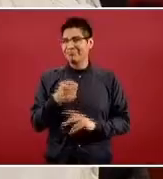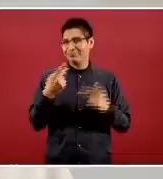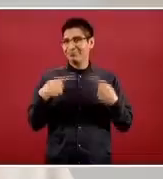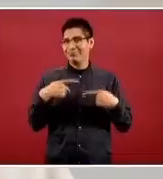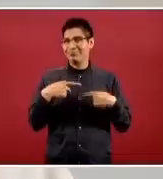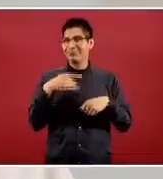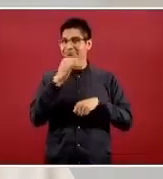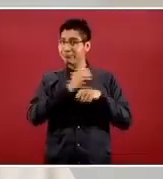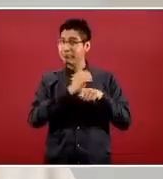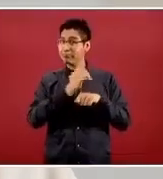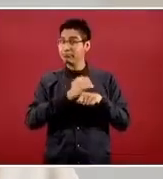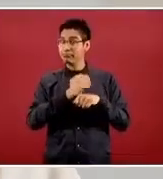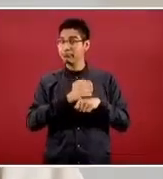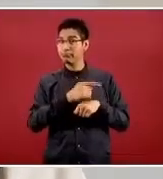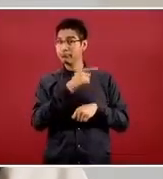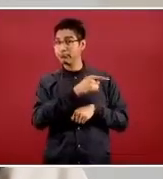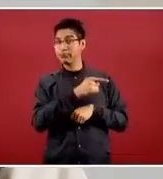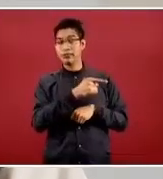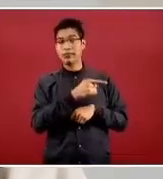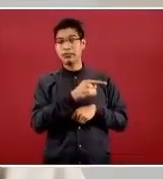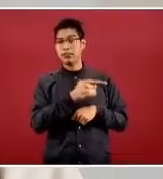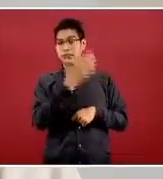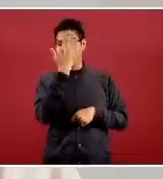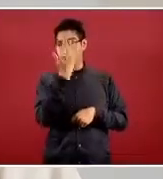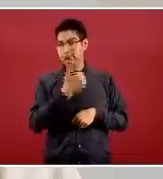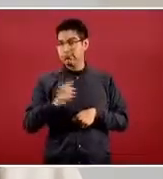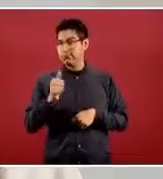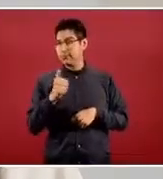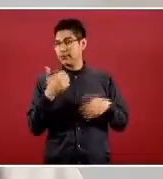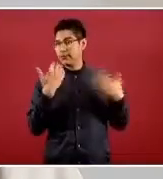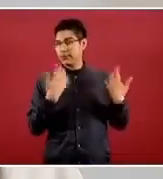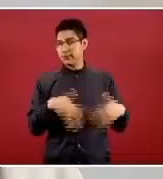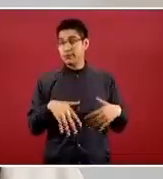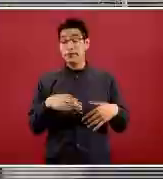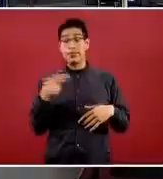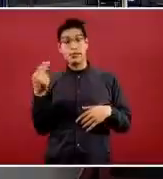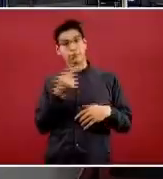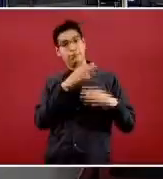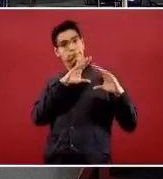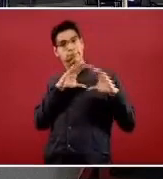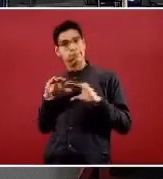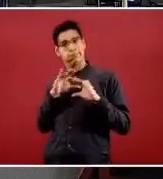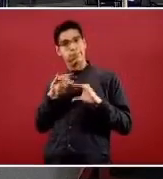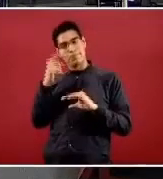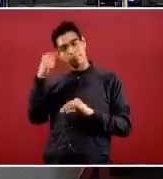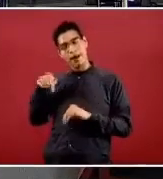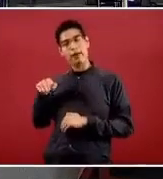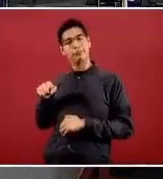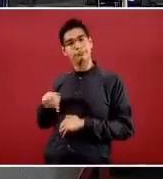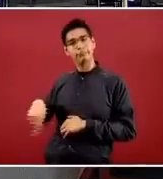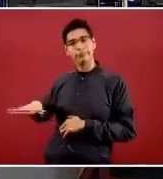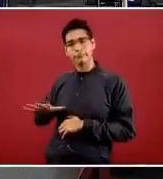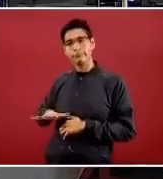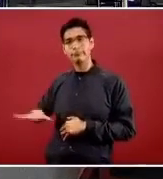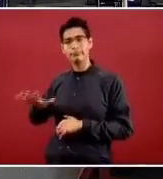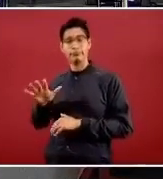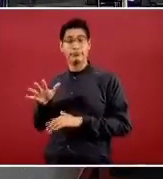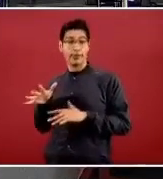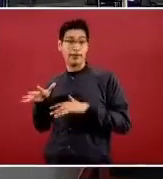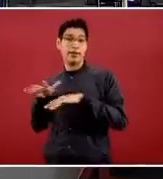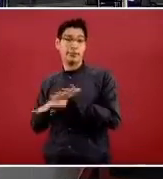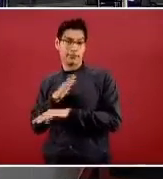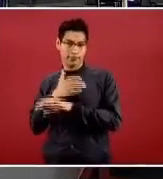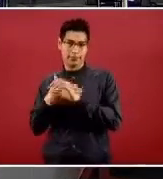supervisión, asesoría y facilitadores, pues tendrán que hacer estos cambios como lo están haciendo allá. Además, nos comprometimos con nuestros